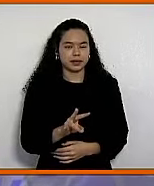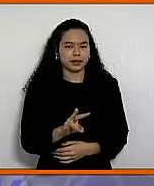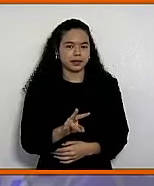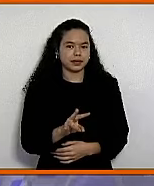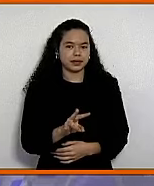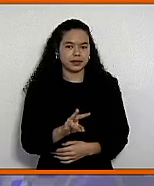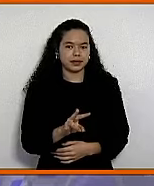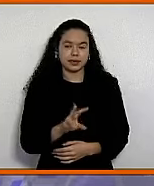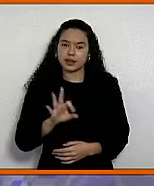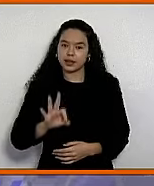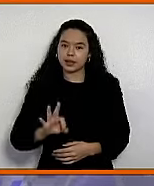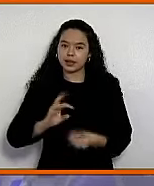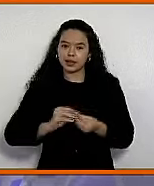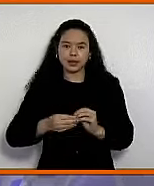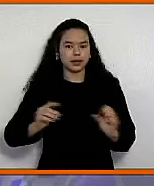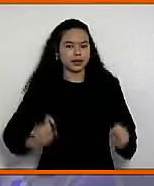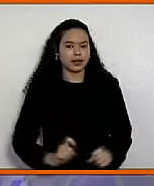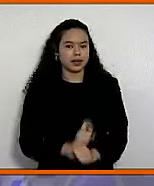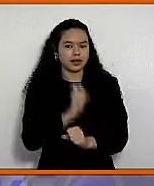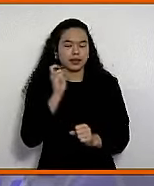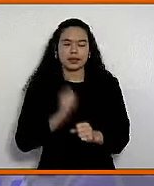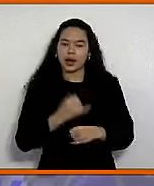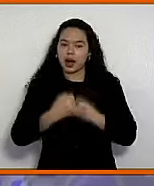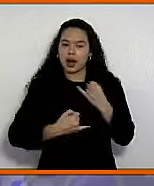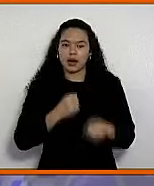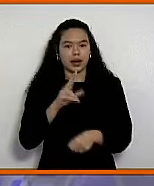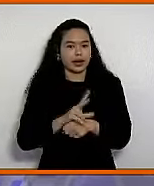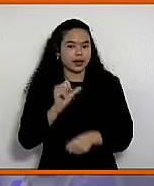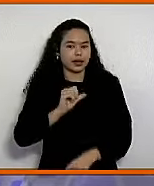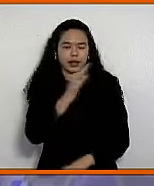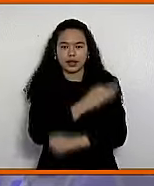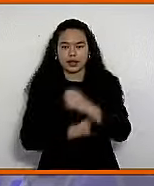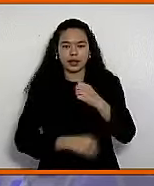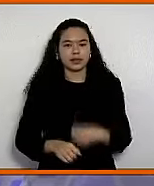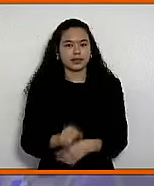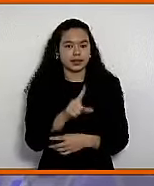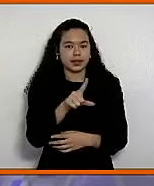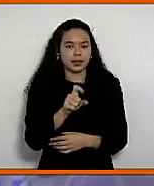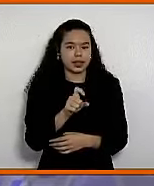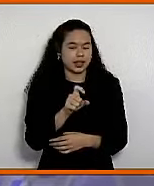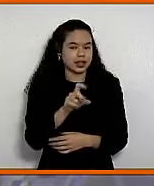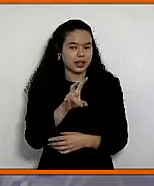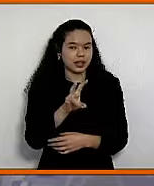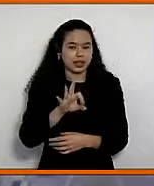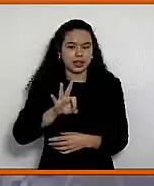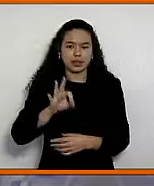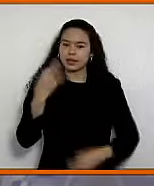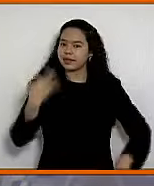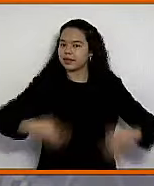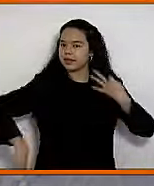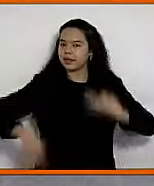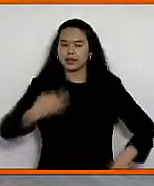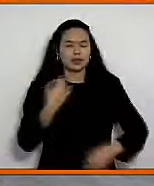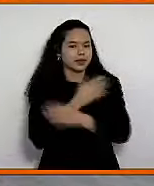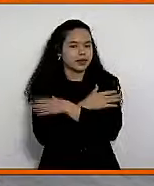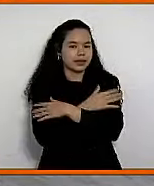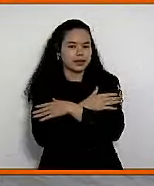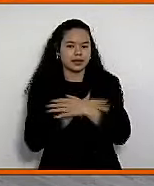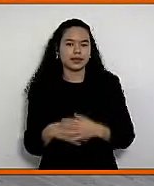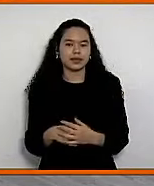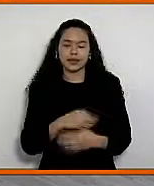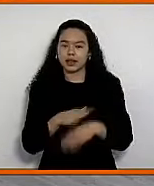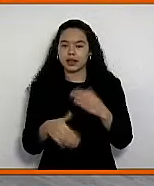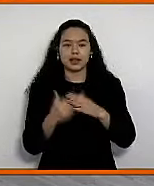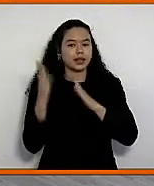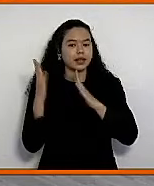favorecido. Este es el 9. El número ganador para Juga 3 en esta tarde es el 179. Muchas felicidades.